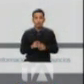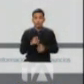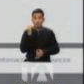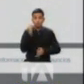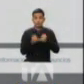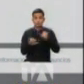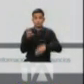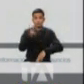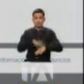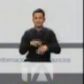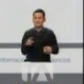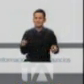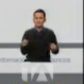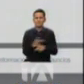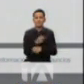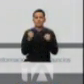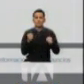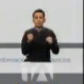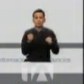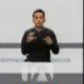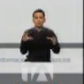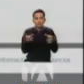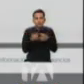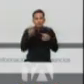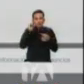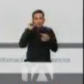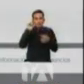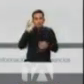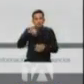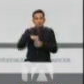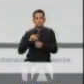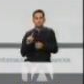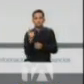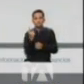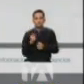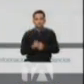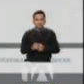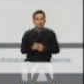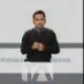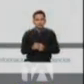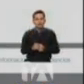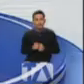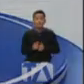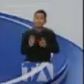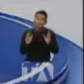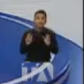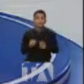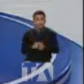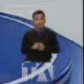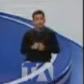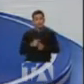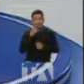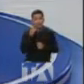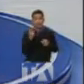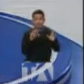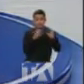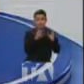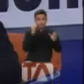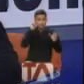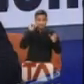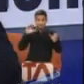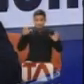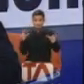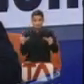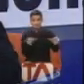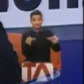últimas agresiones más graves fue en un vagón de solo mujeres. Así es, lamentablemente los vagones exclusivos para hombres y mujeres no son